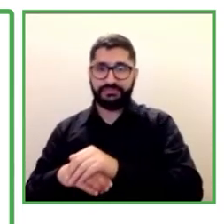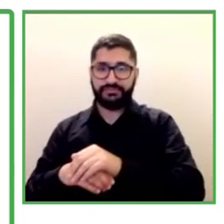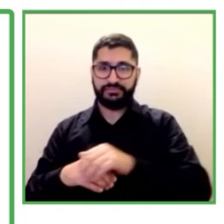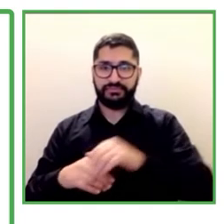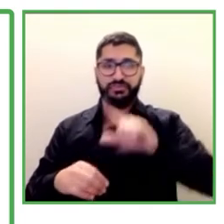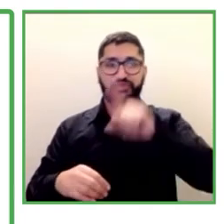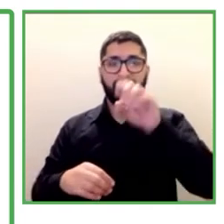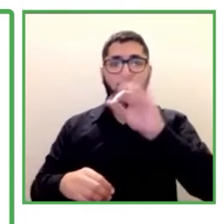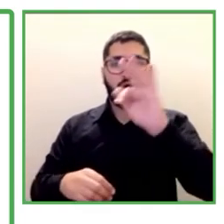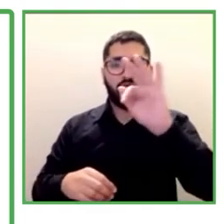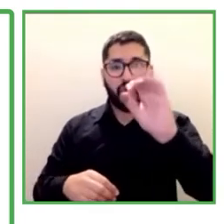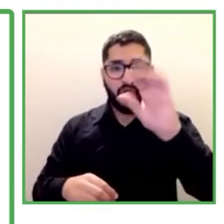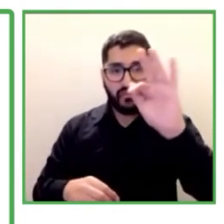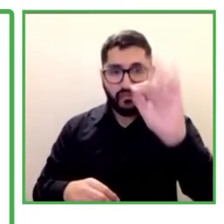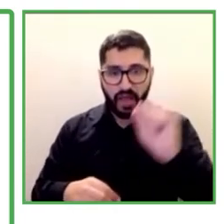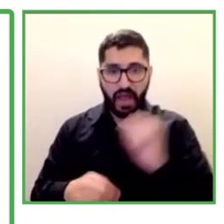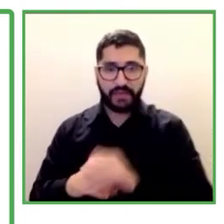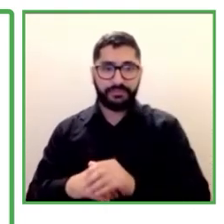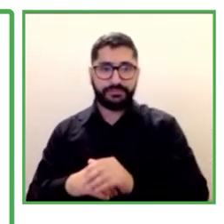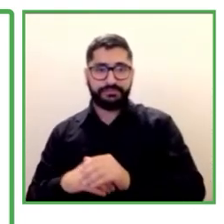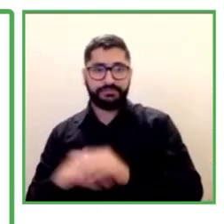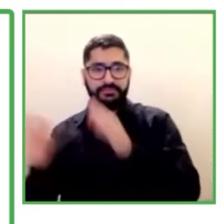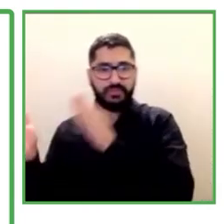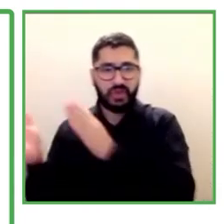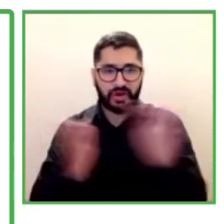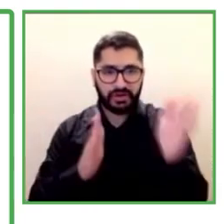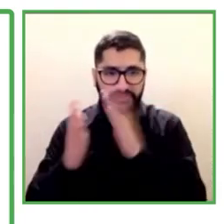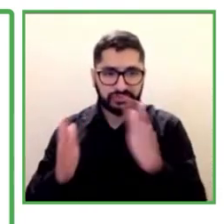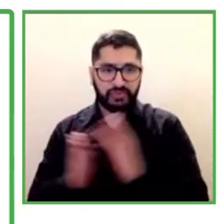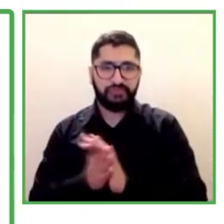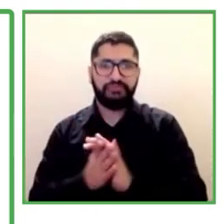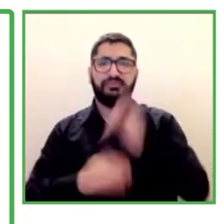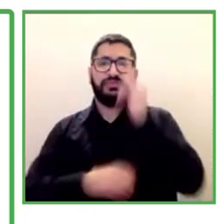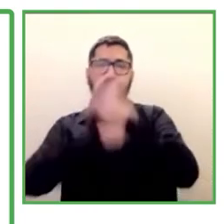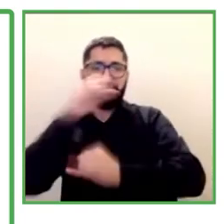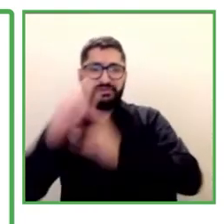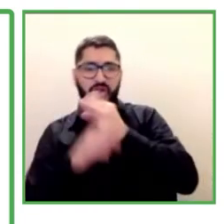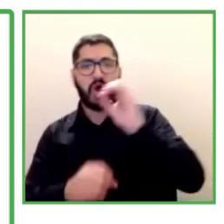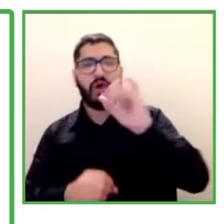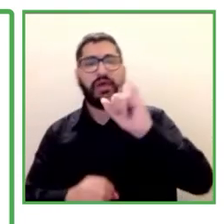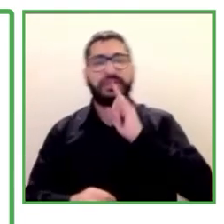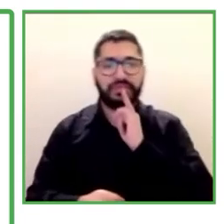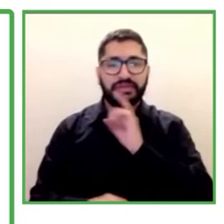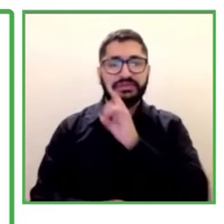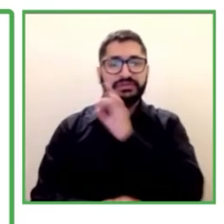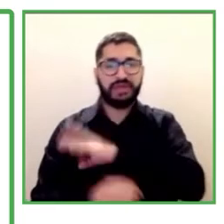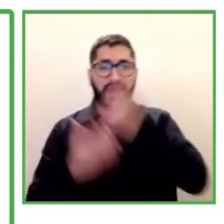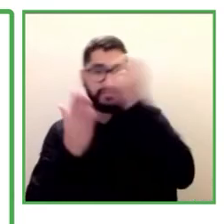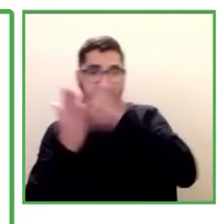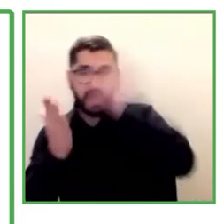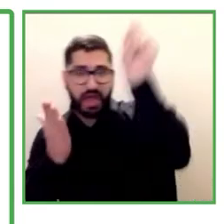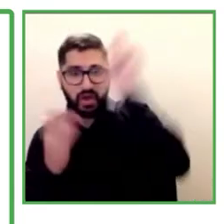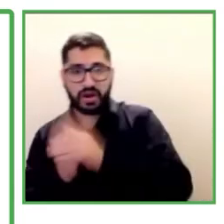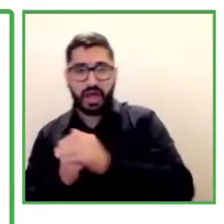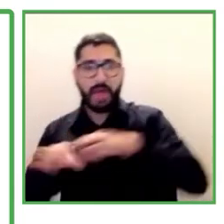por supuesto que también estamos participando en Pacto de Productividad. Muchas gracias.